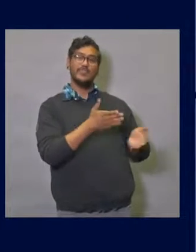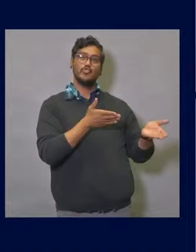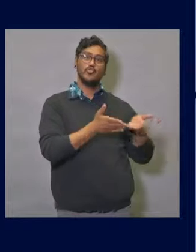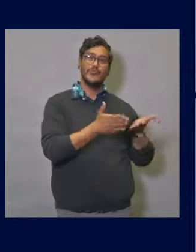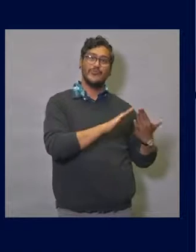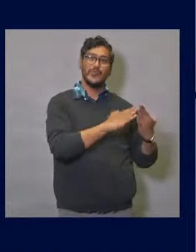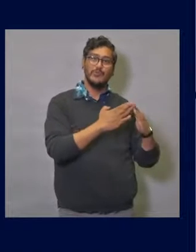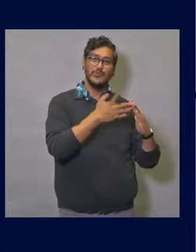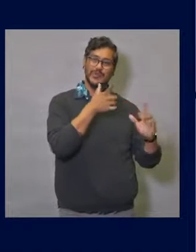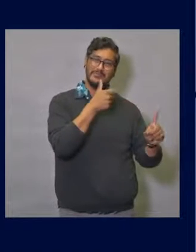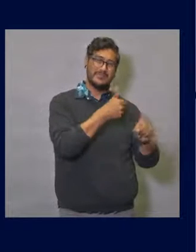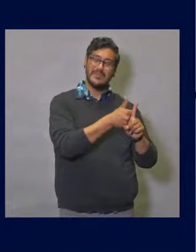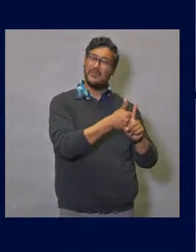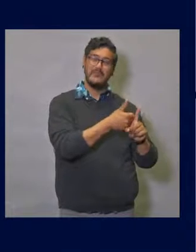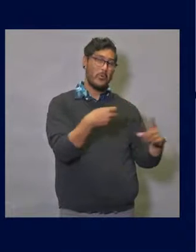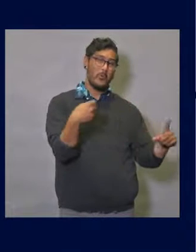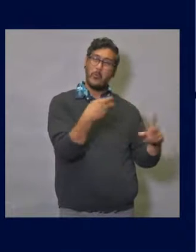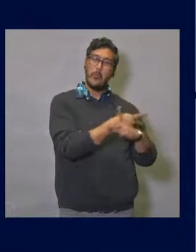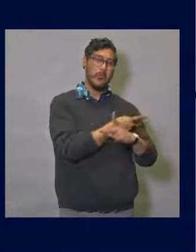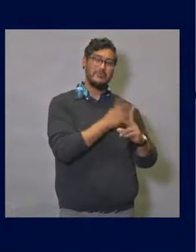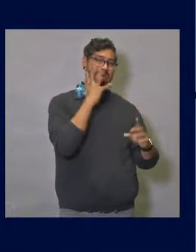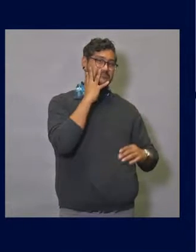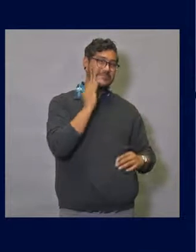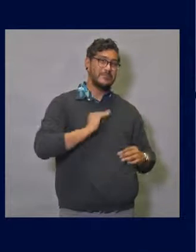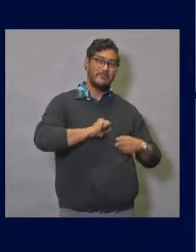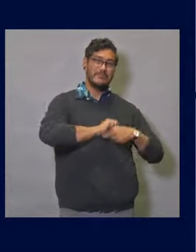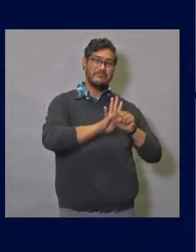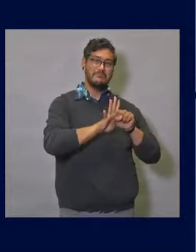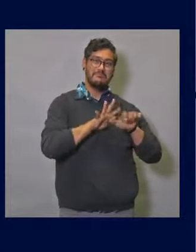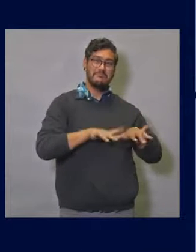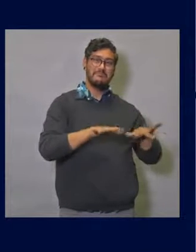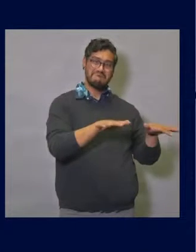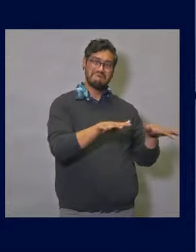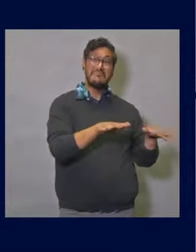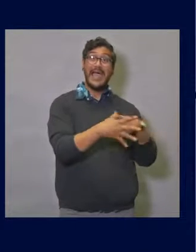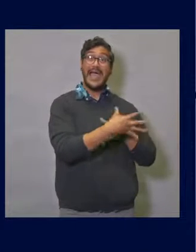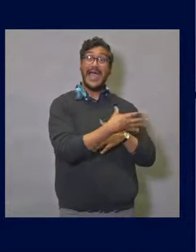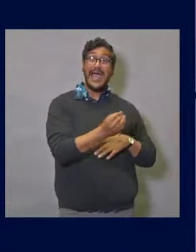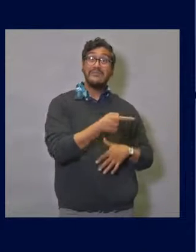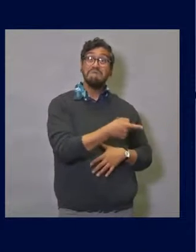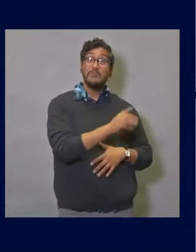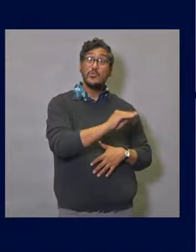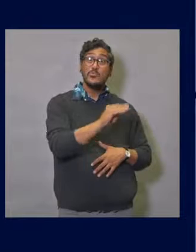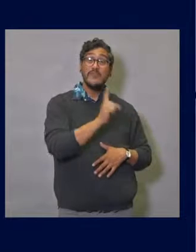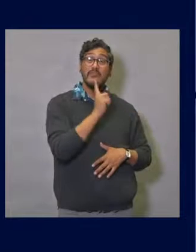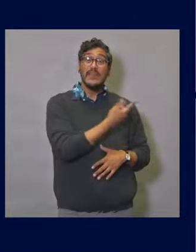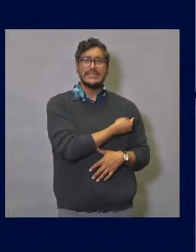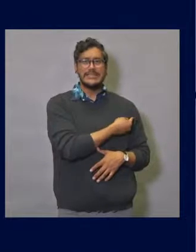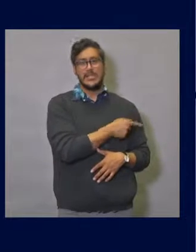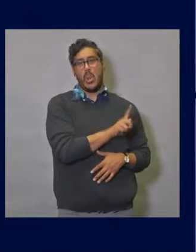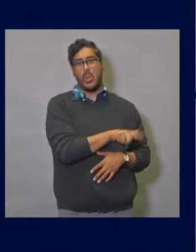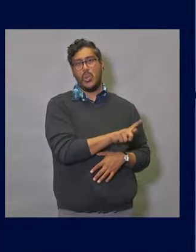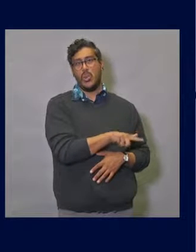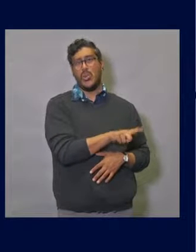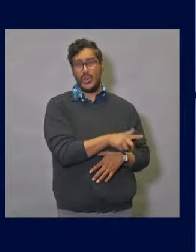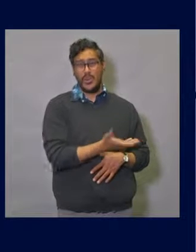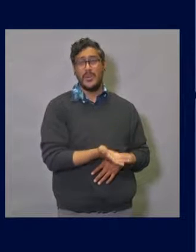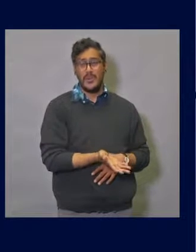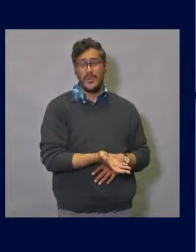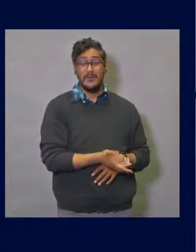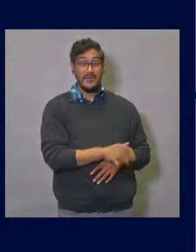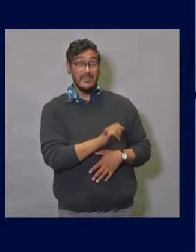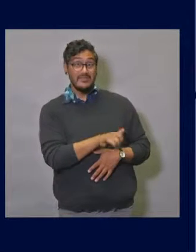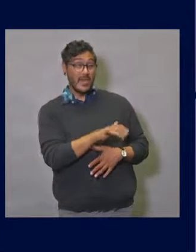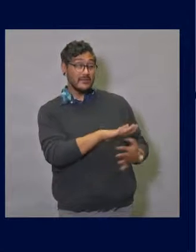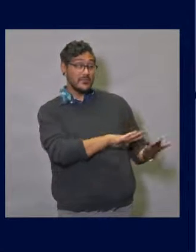más afectadas por la pandemia y tienen las tasas más bajas de vacunación. Los aumentos en las tasas de vacunación en estas